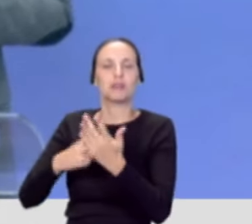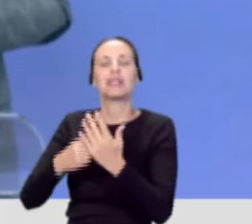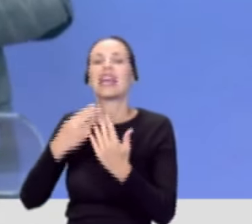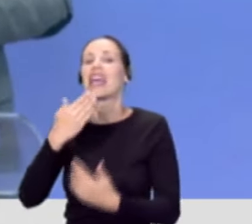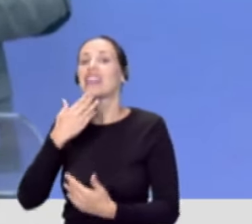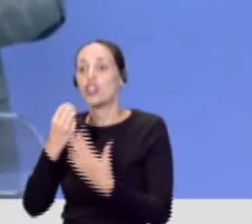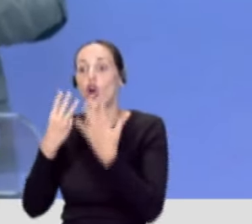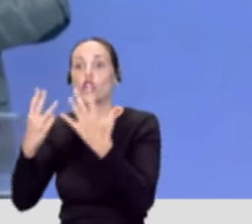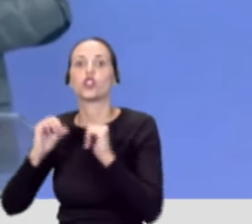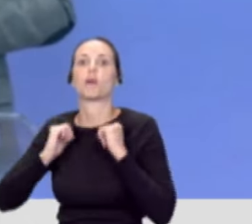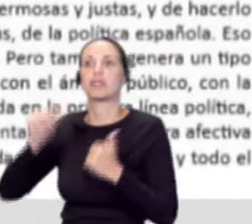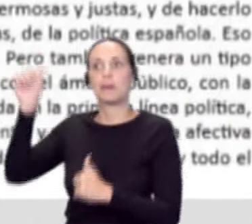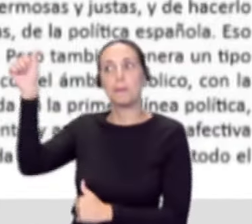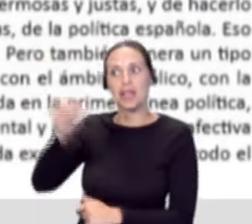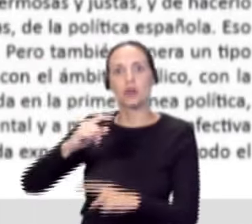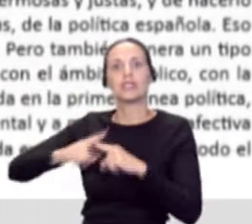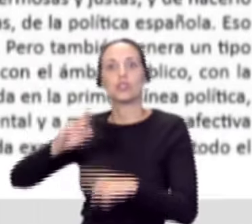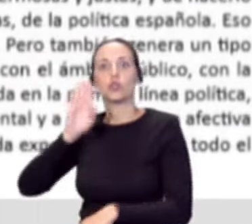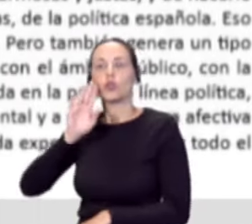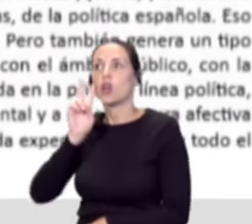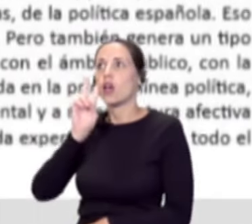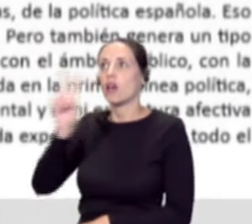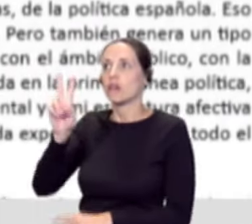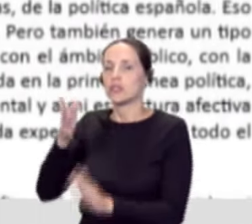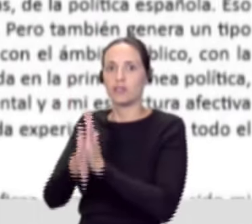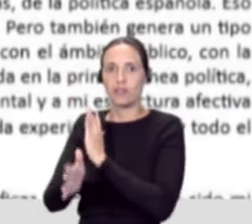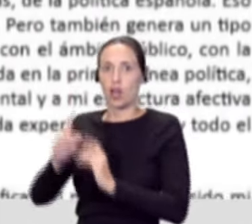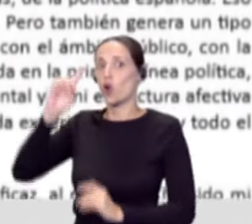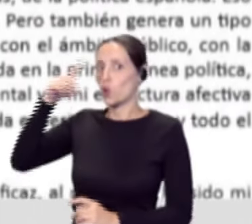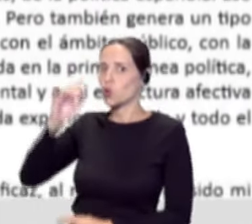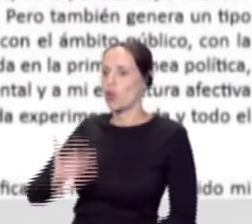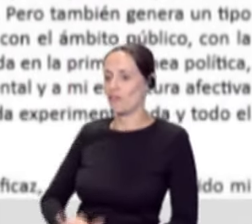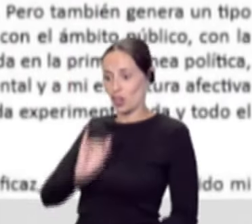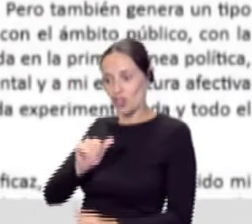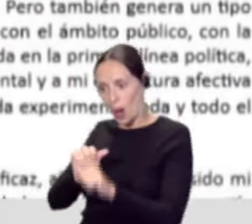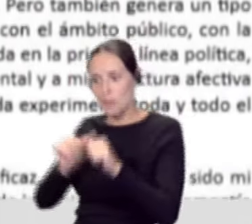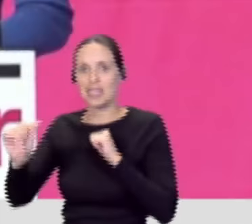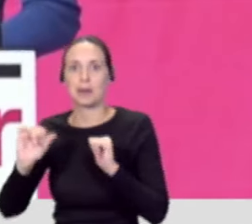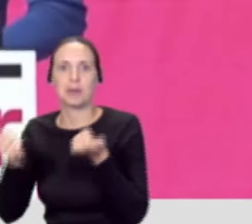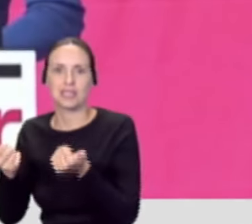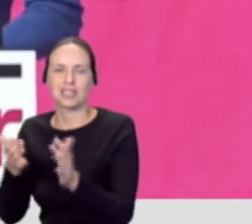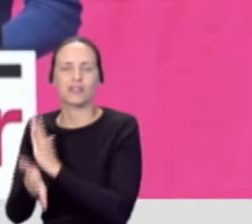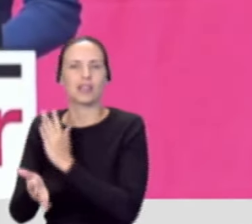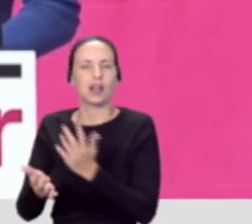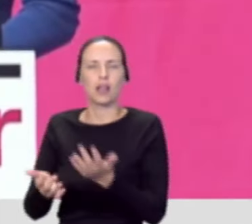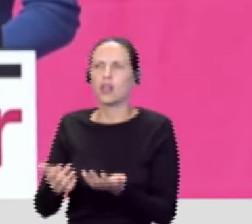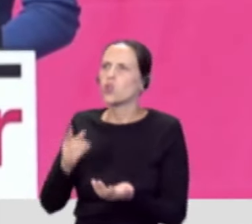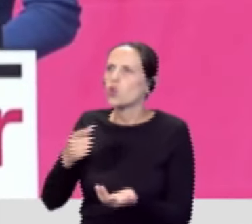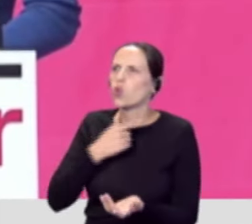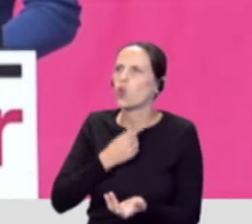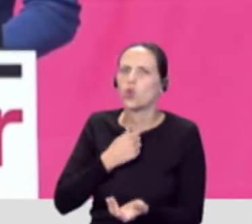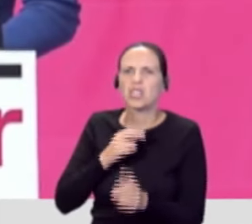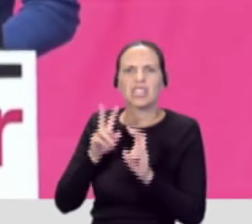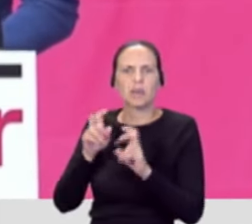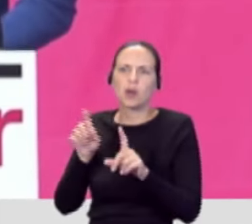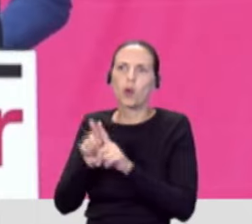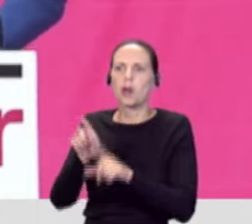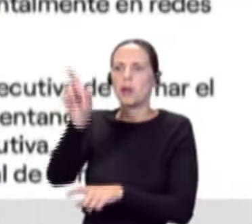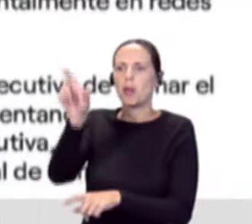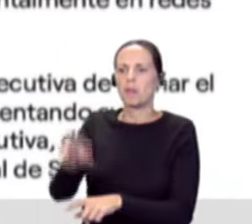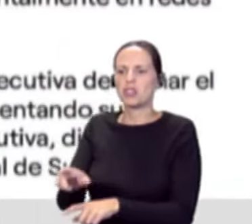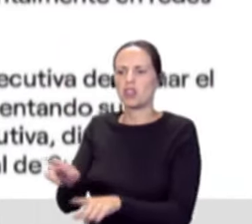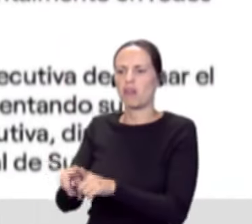eso luego llegan cosas que, quiero decir, ¿de dónde sacas tú unos determinados gustos o unas determinadas inclinaciones a humillar o a,